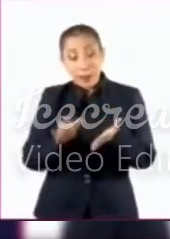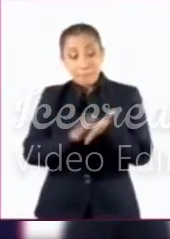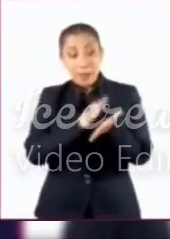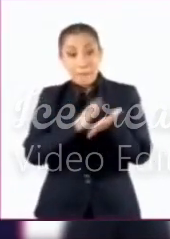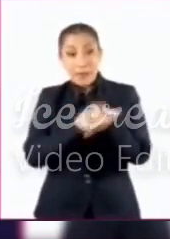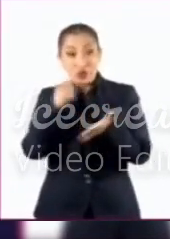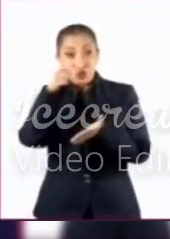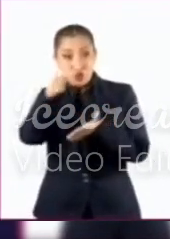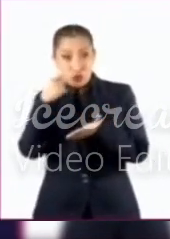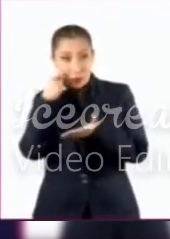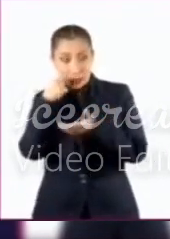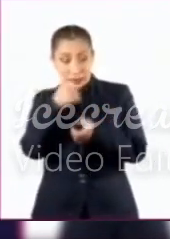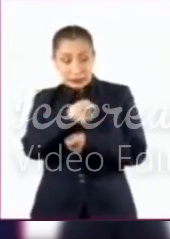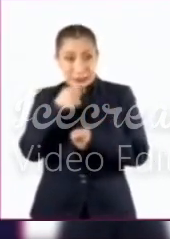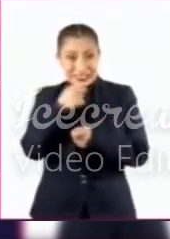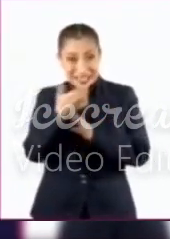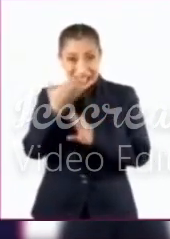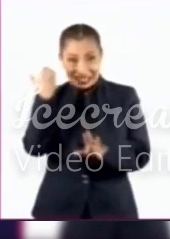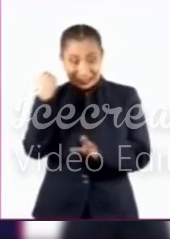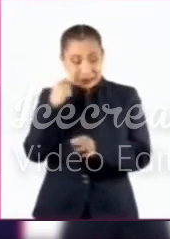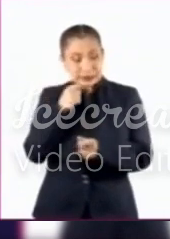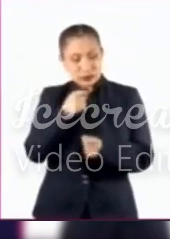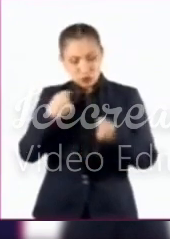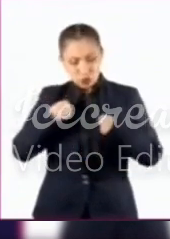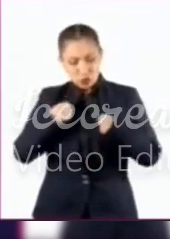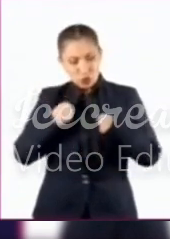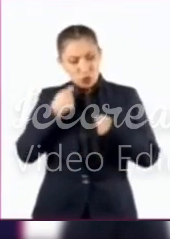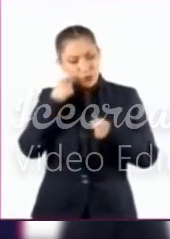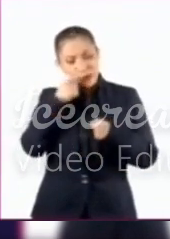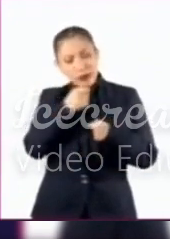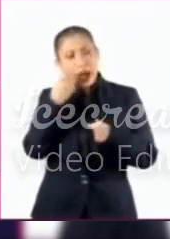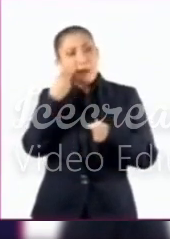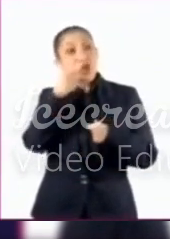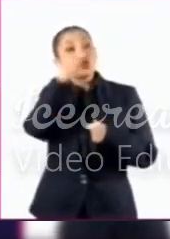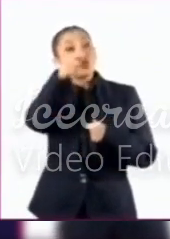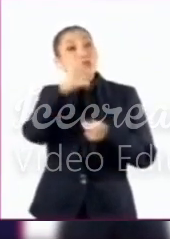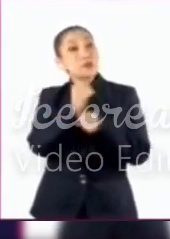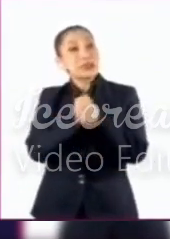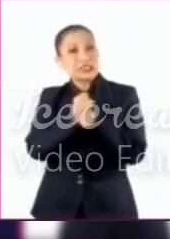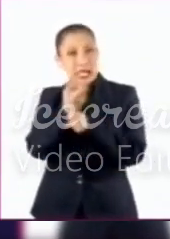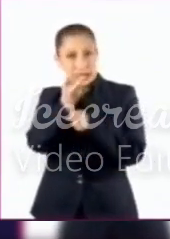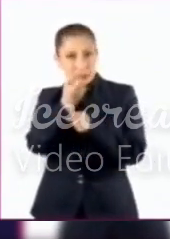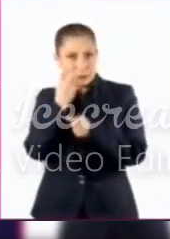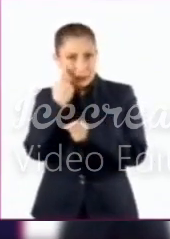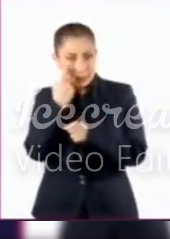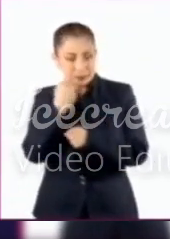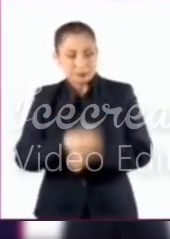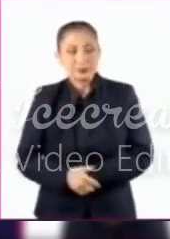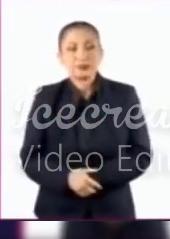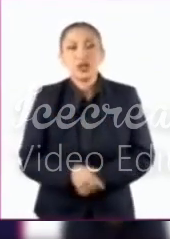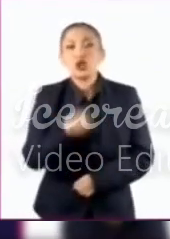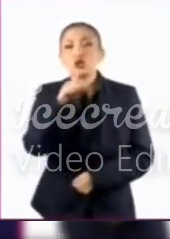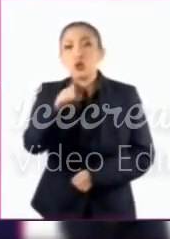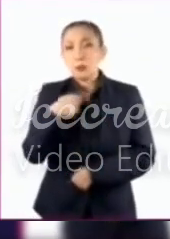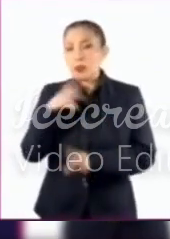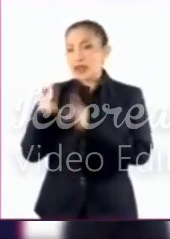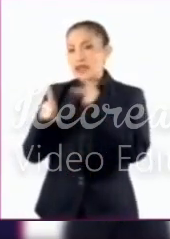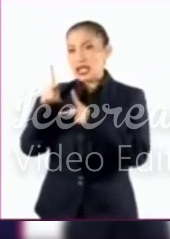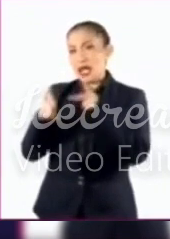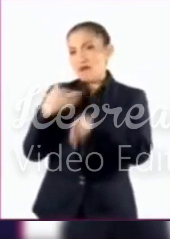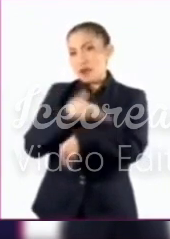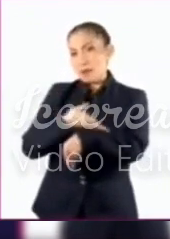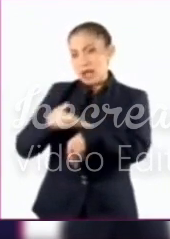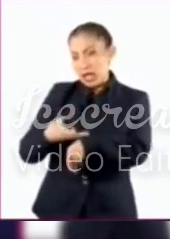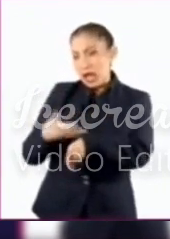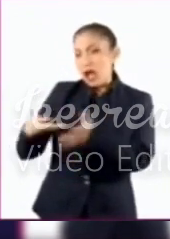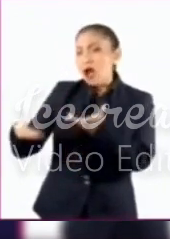el papel de detective que se les invitó a realizar, los reto a que investiguen lo siguiente. Comenten en su casa con